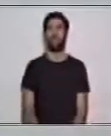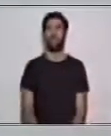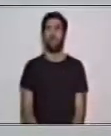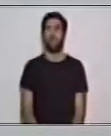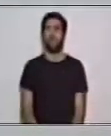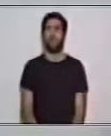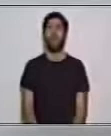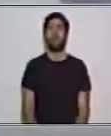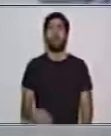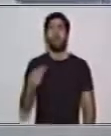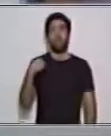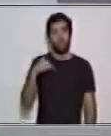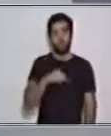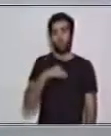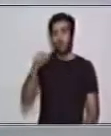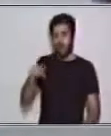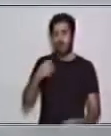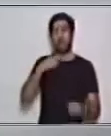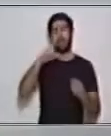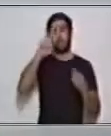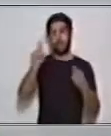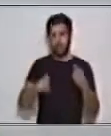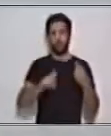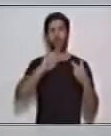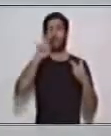Y así podríamos ir preguntando,